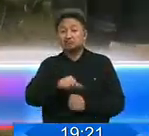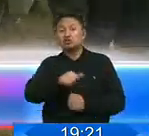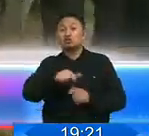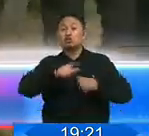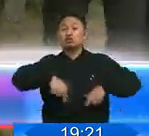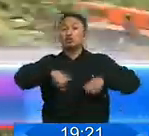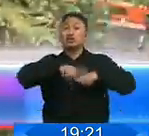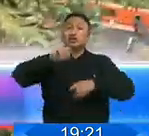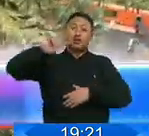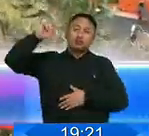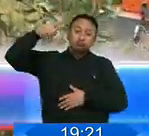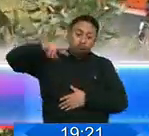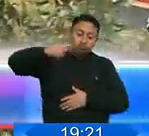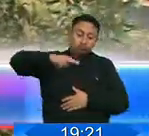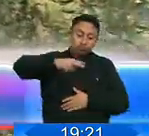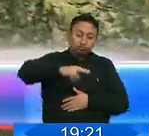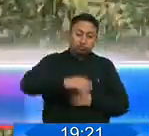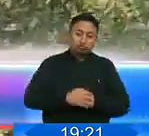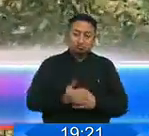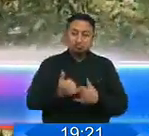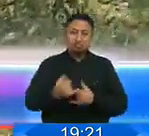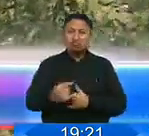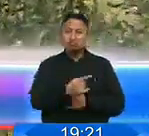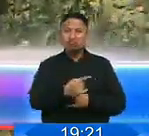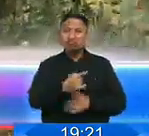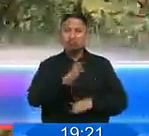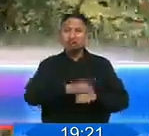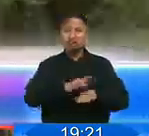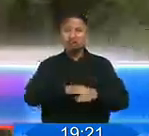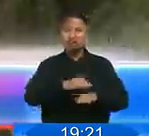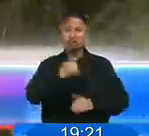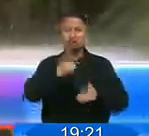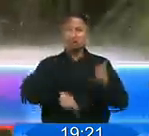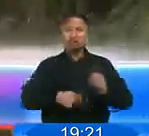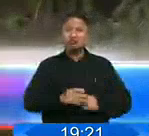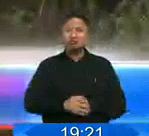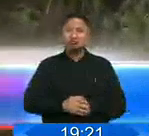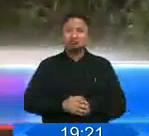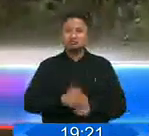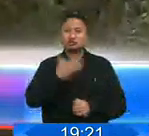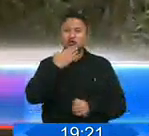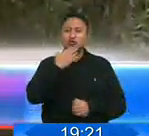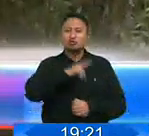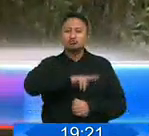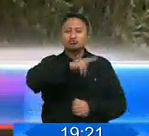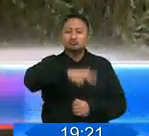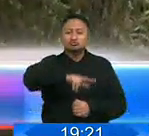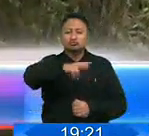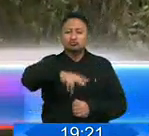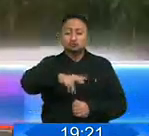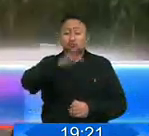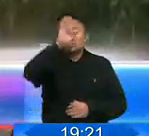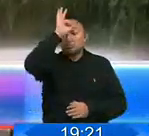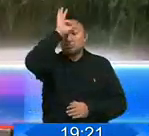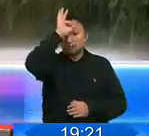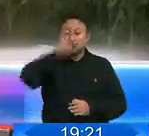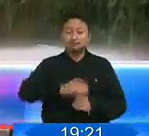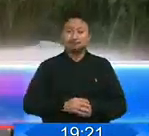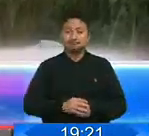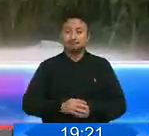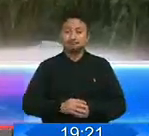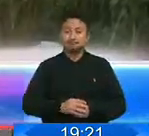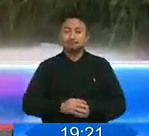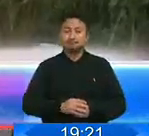de otro sitio por ahora es una incógnita las causas de la muerte y cómo fue a parar aguas del río machángara las unidades